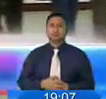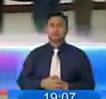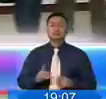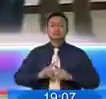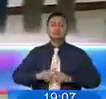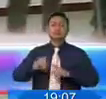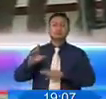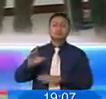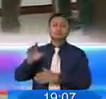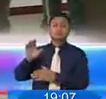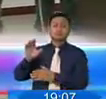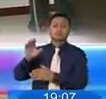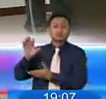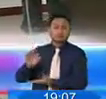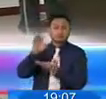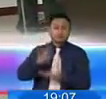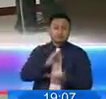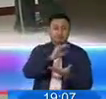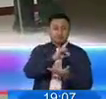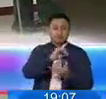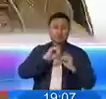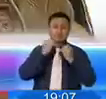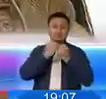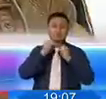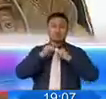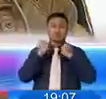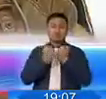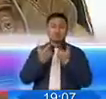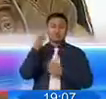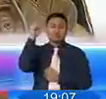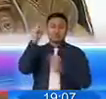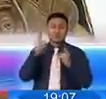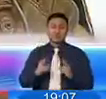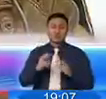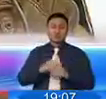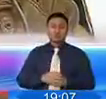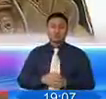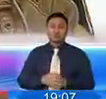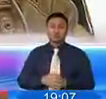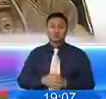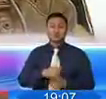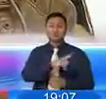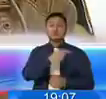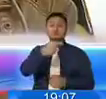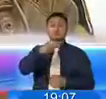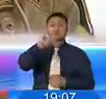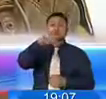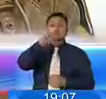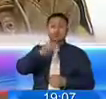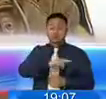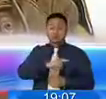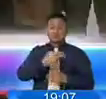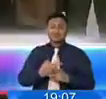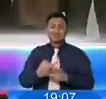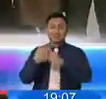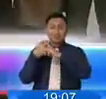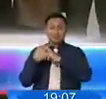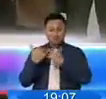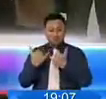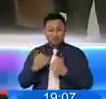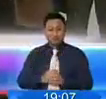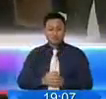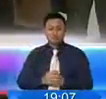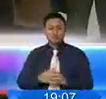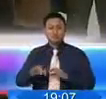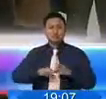de organizaciones sociales y en defensa de los derechos humanos, Gina Benavides Llerena, defensora del pueblo encargada, informó cuáles serán